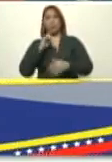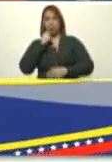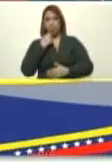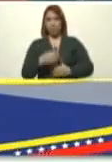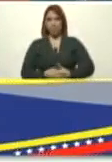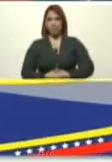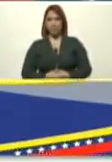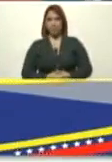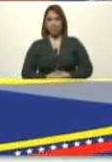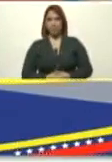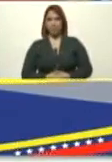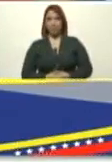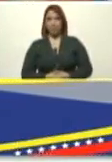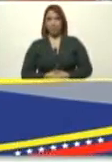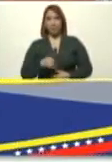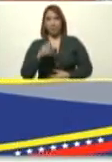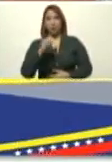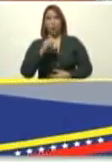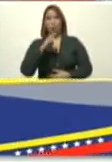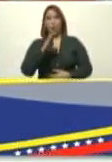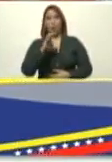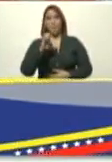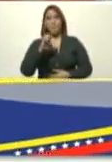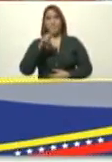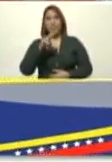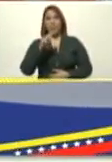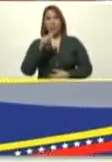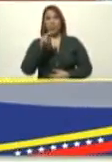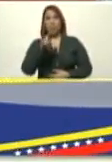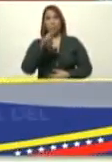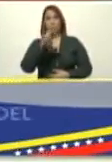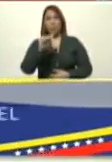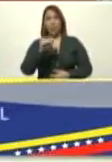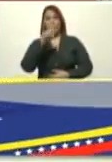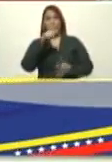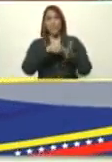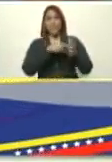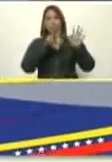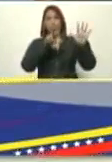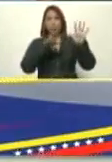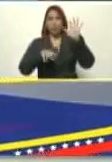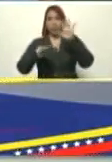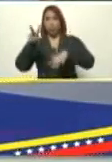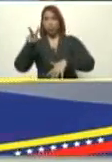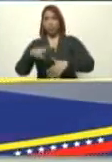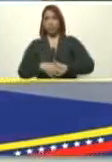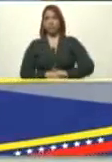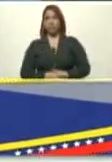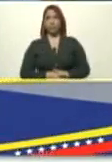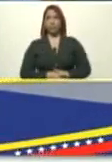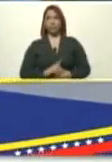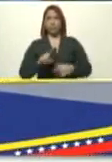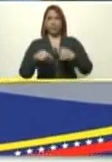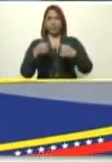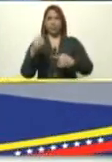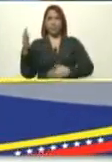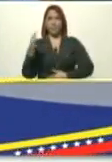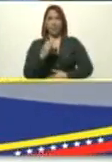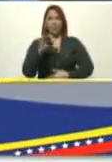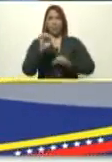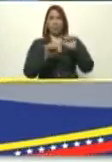esa obertura 1812. y luego vino el siglo